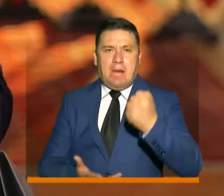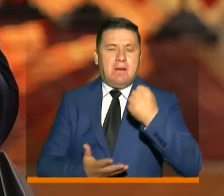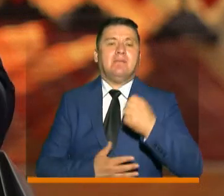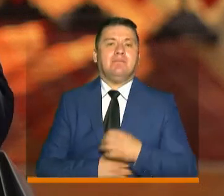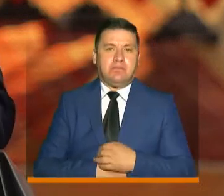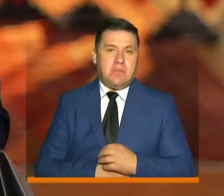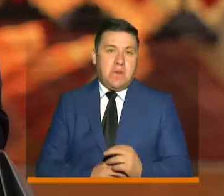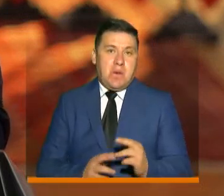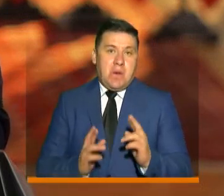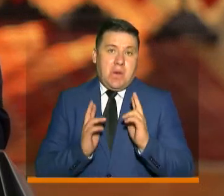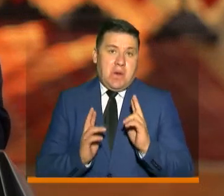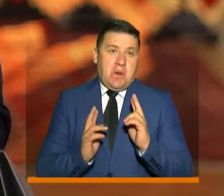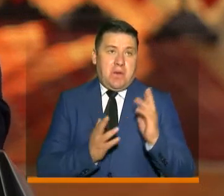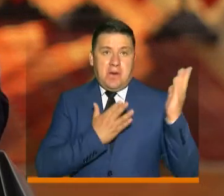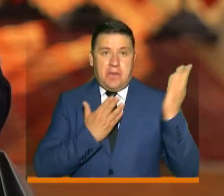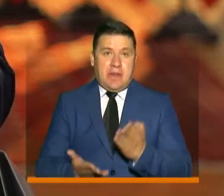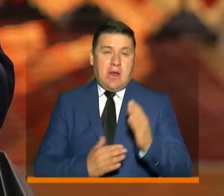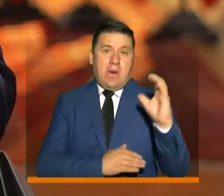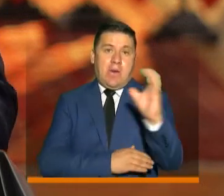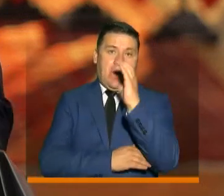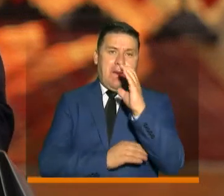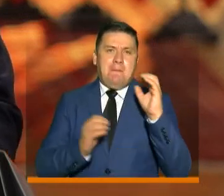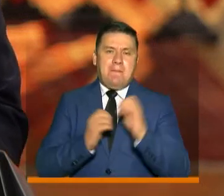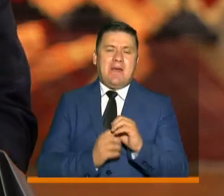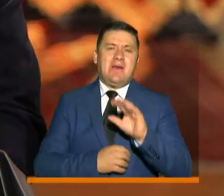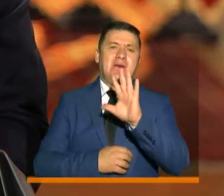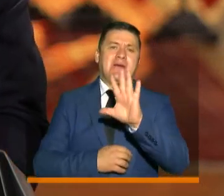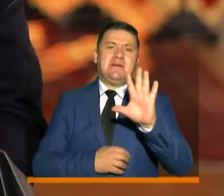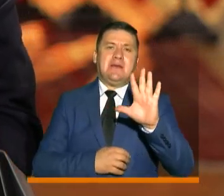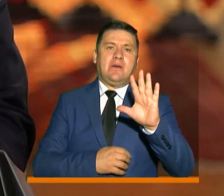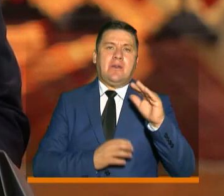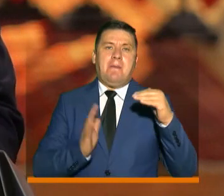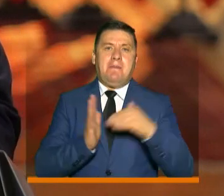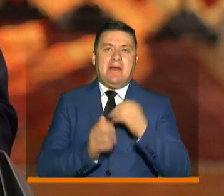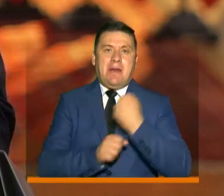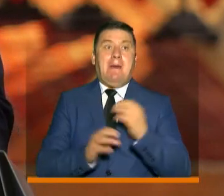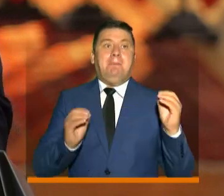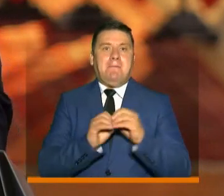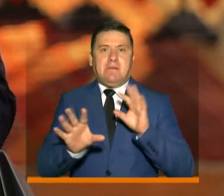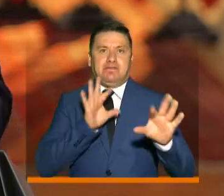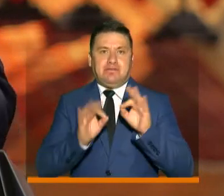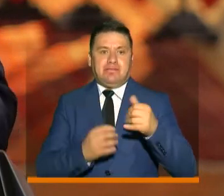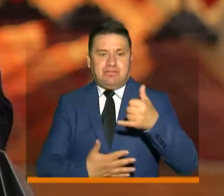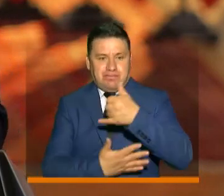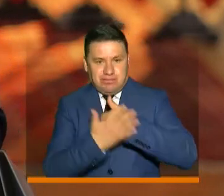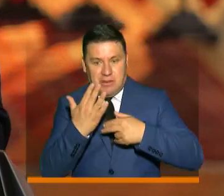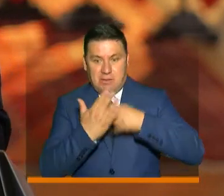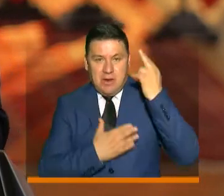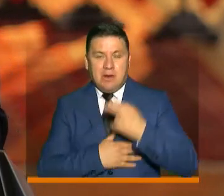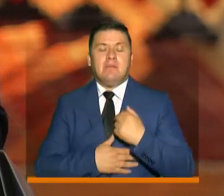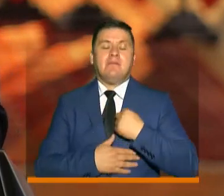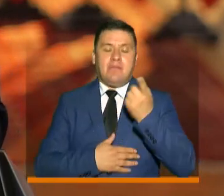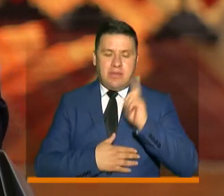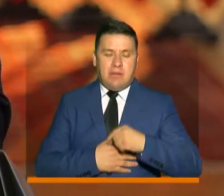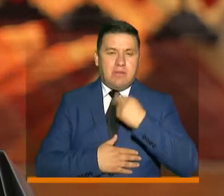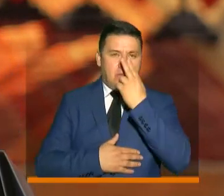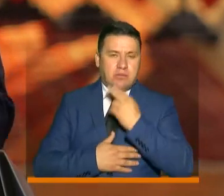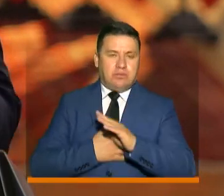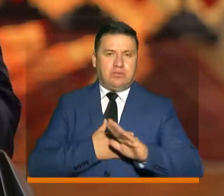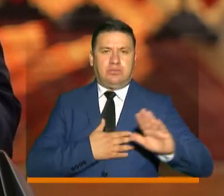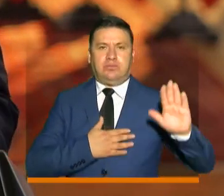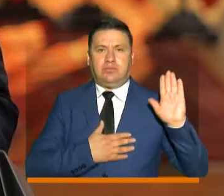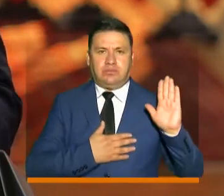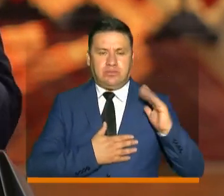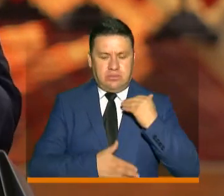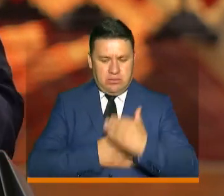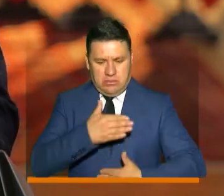esperamos que le traigan a colombia más de 55 mil empleos también nos comprometemos con la